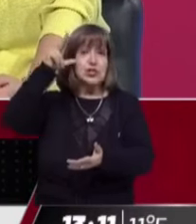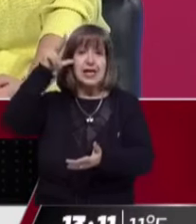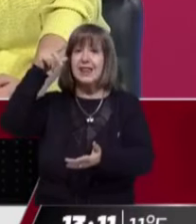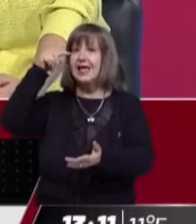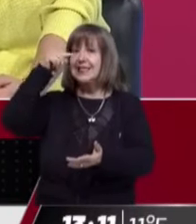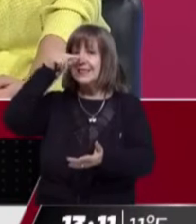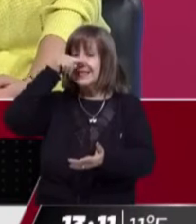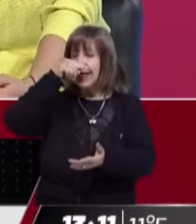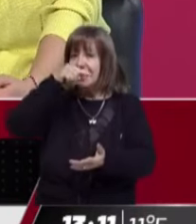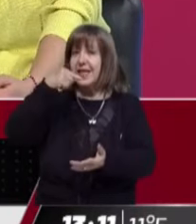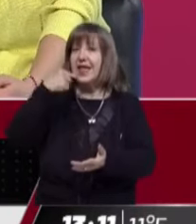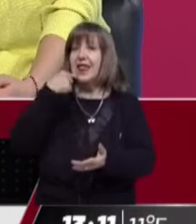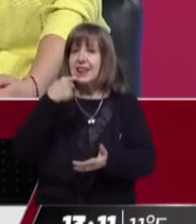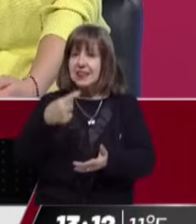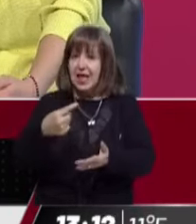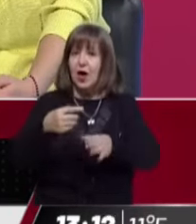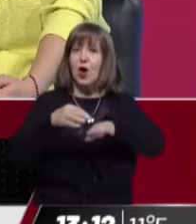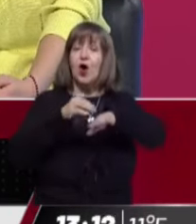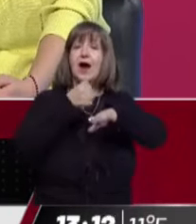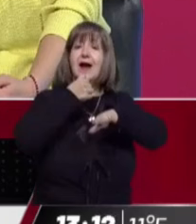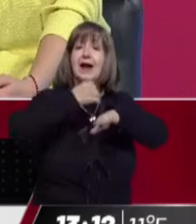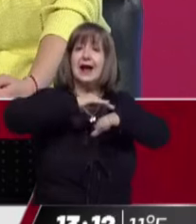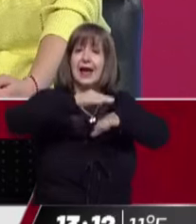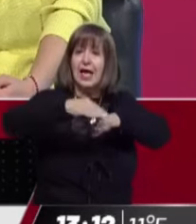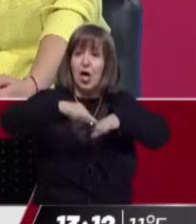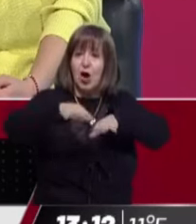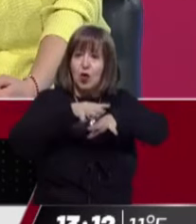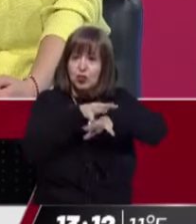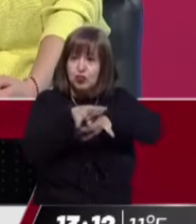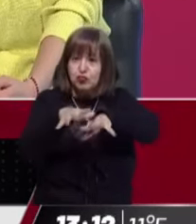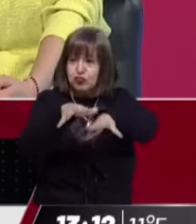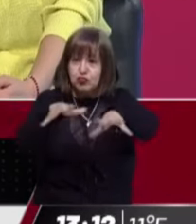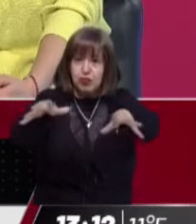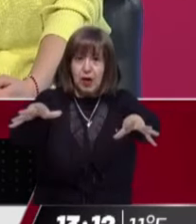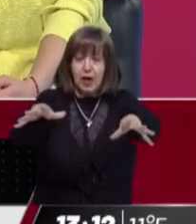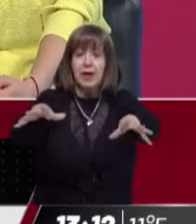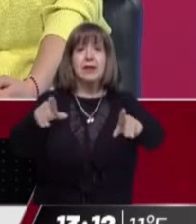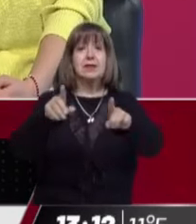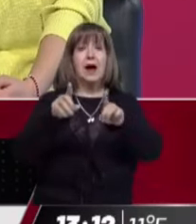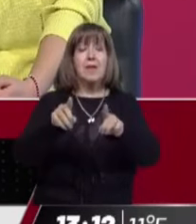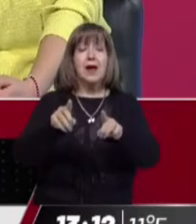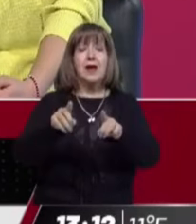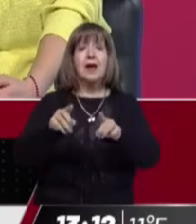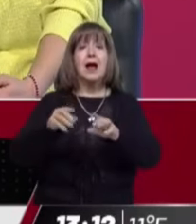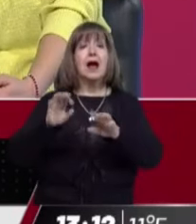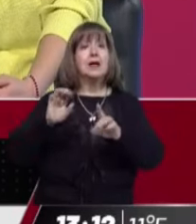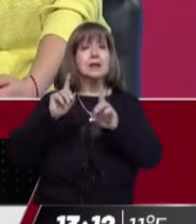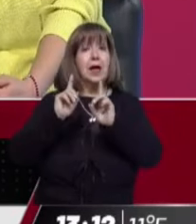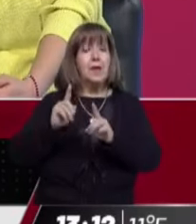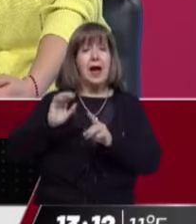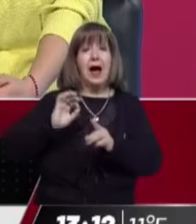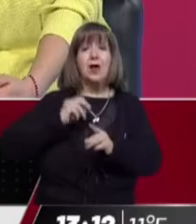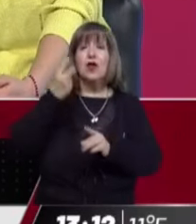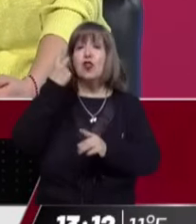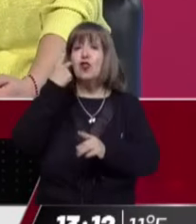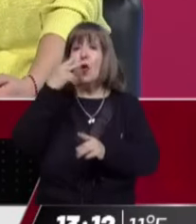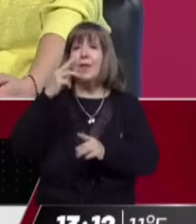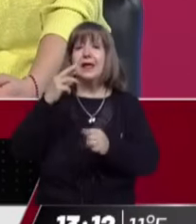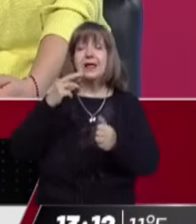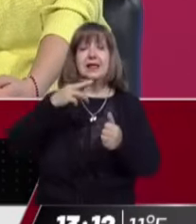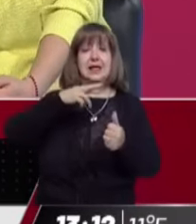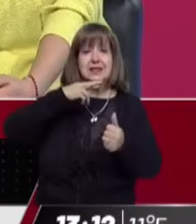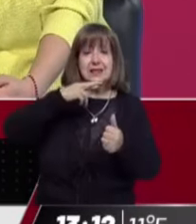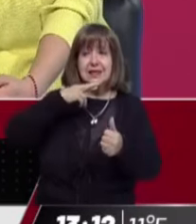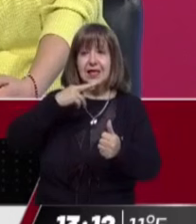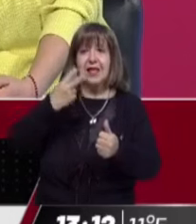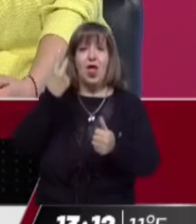era un río interjurisdiccional e interprovincial, como también en el fallo del 2017 y del 2020,